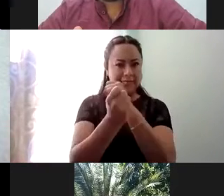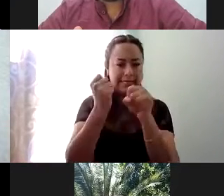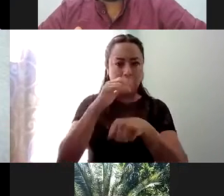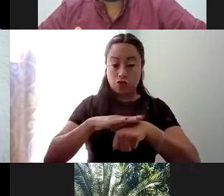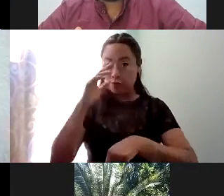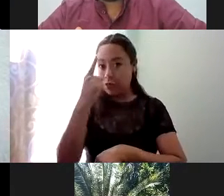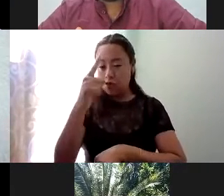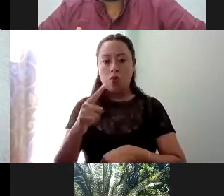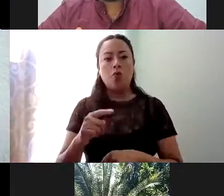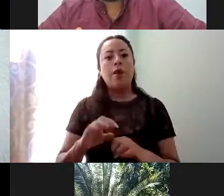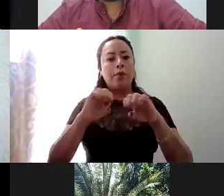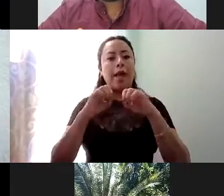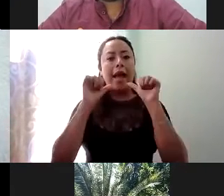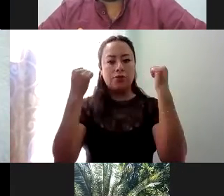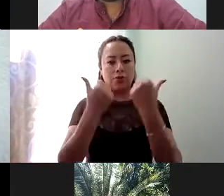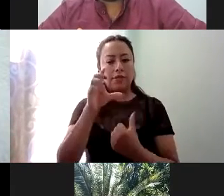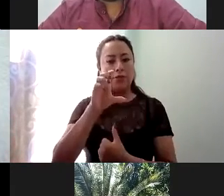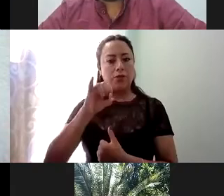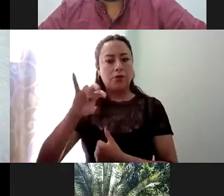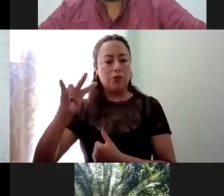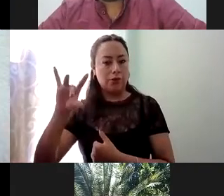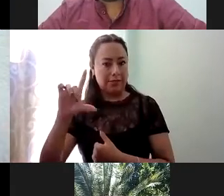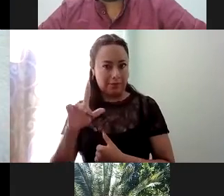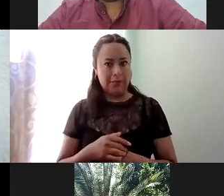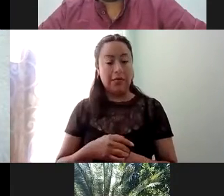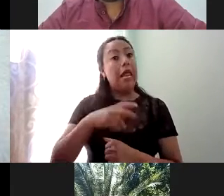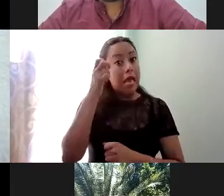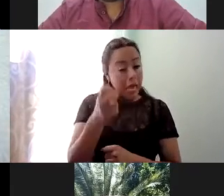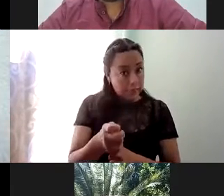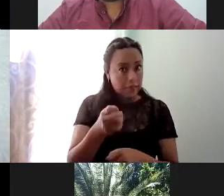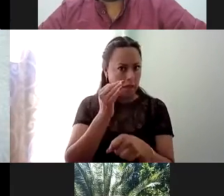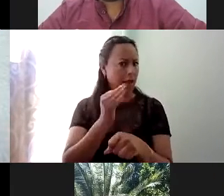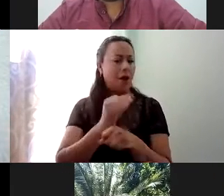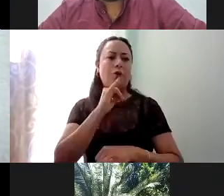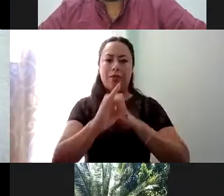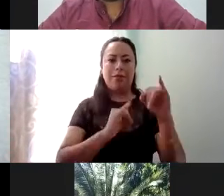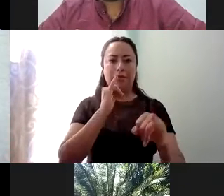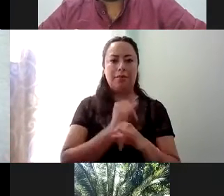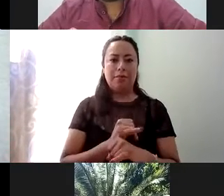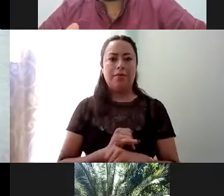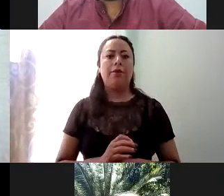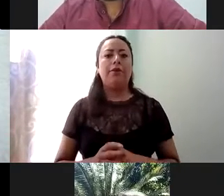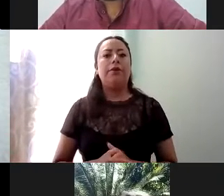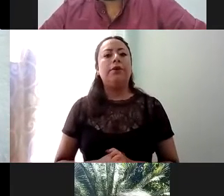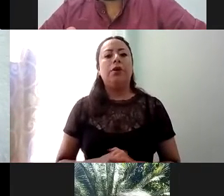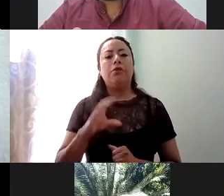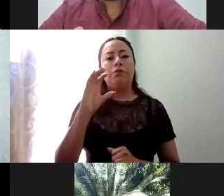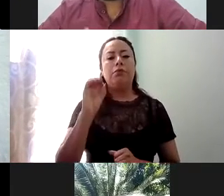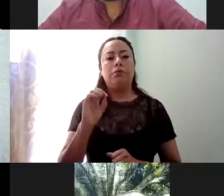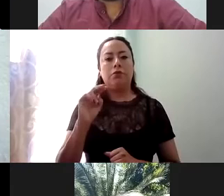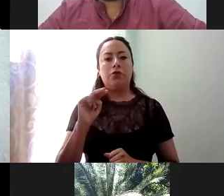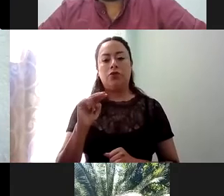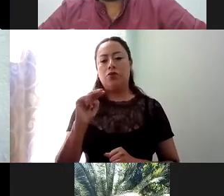organización civil que ahora ya es una organización internacional llamada Comnapaz. Primero empezó como